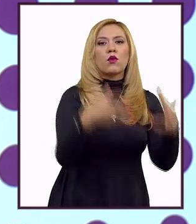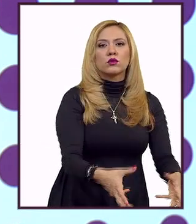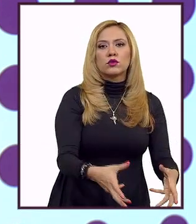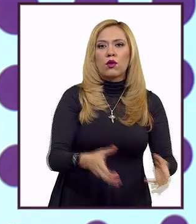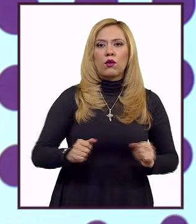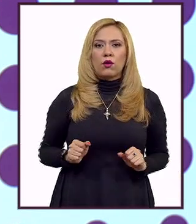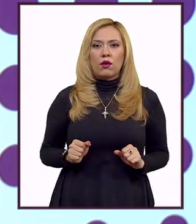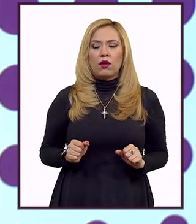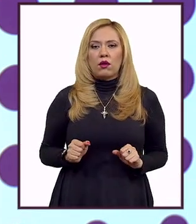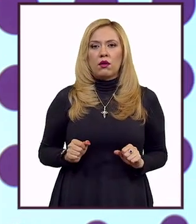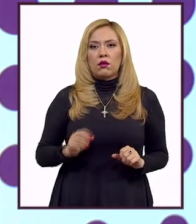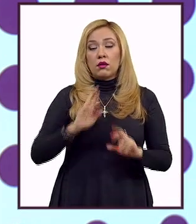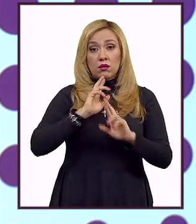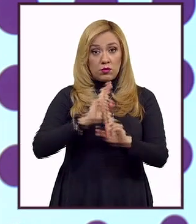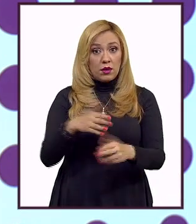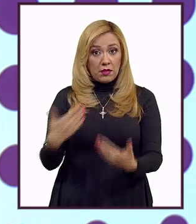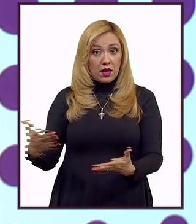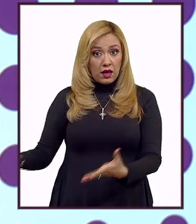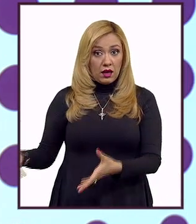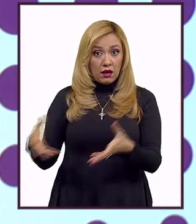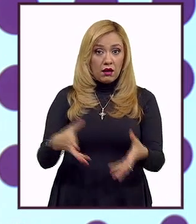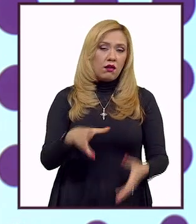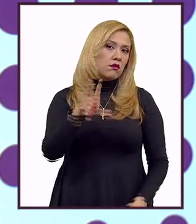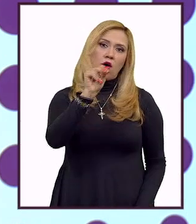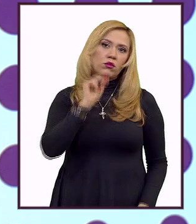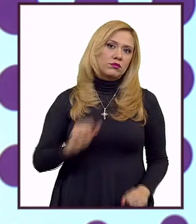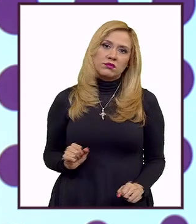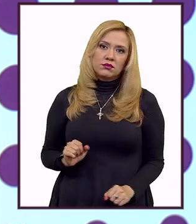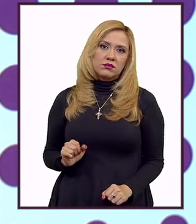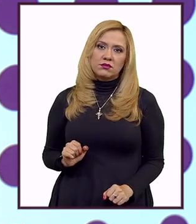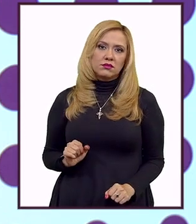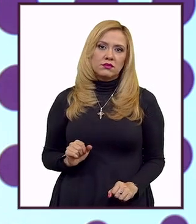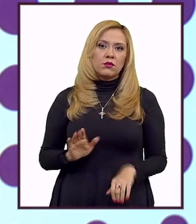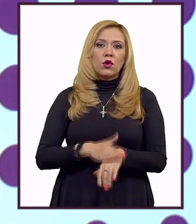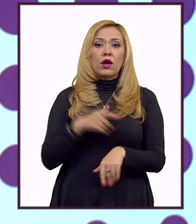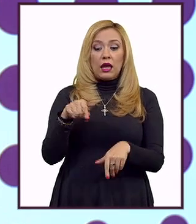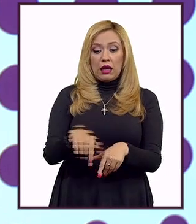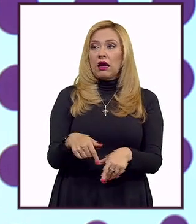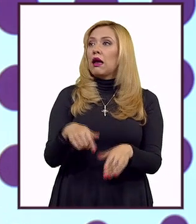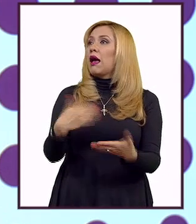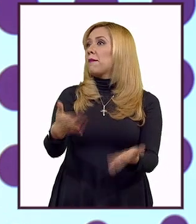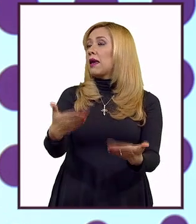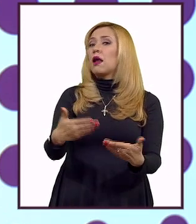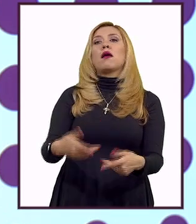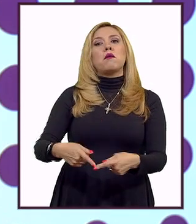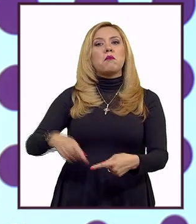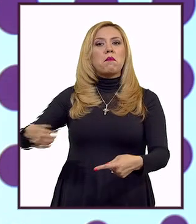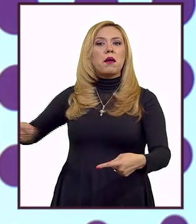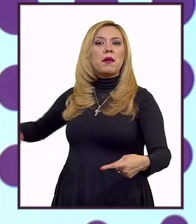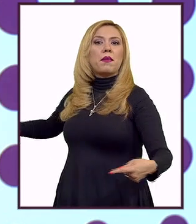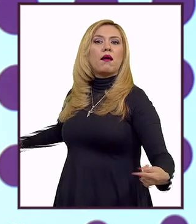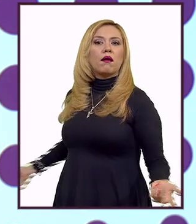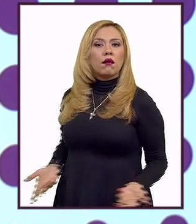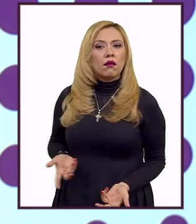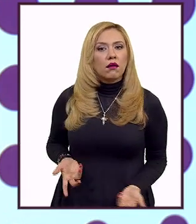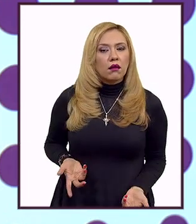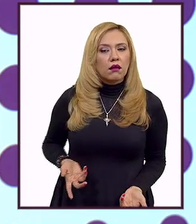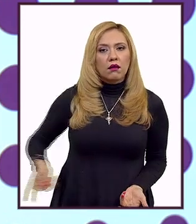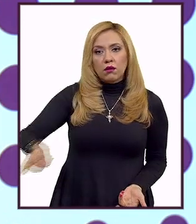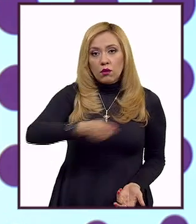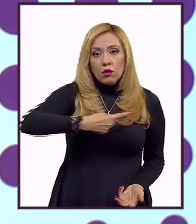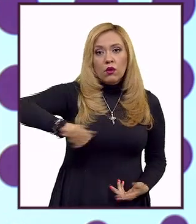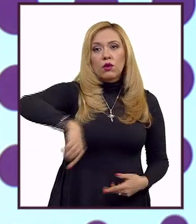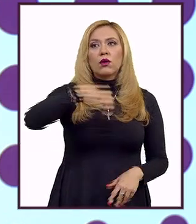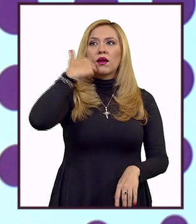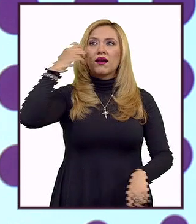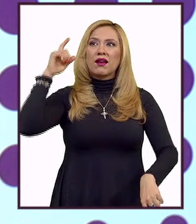y la respuesta es no, porque si justificas un caso, tienes que justificar los demás. Y ese creo que es uno de los argumentos que todos quienes trabajamos en temas de combate a